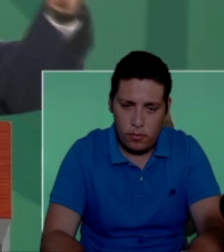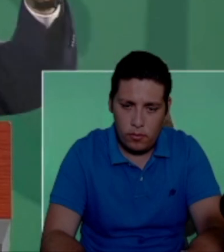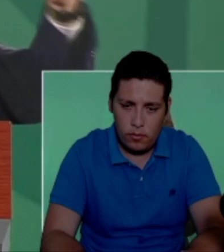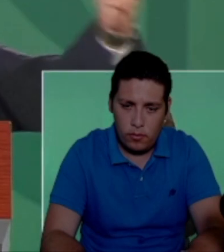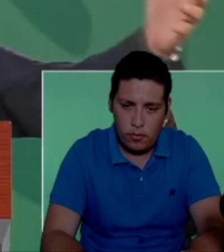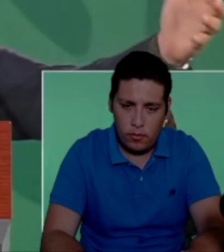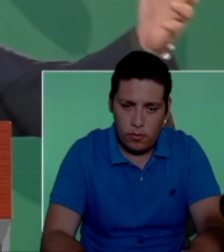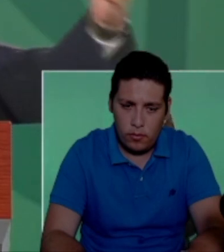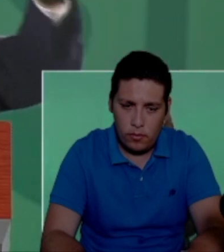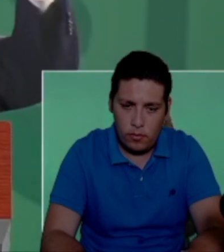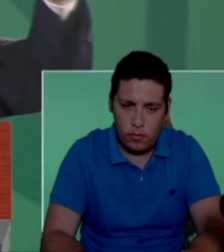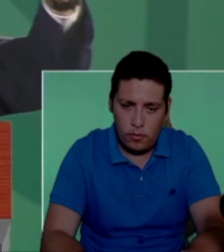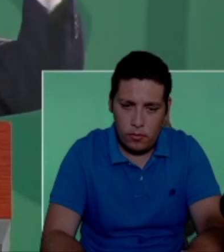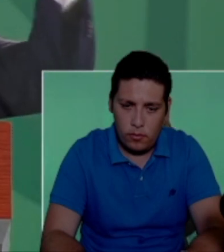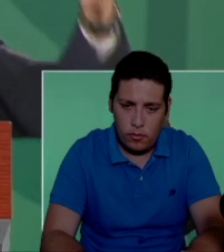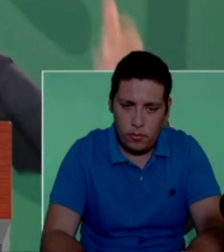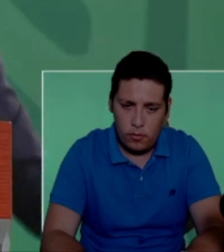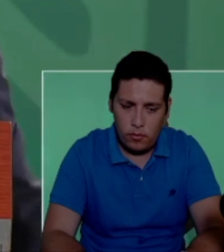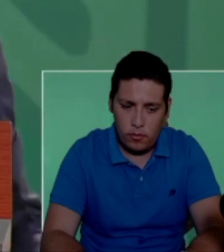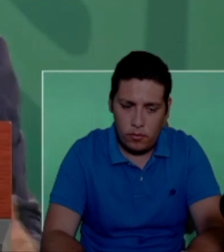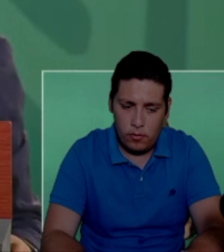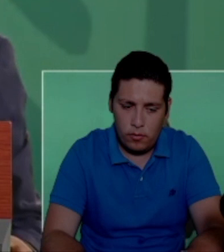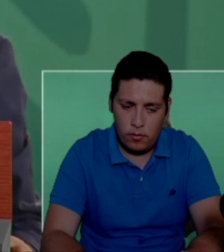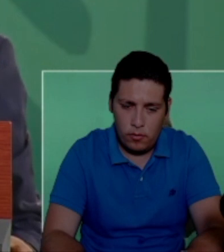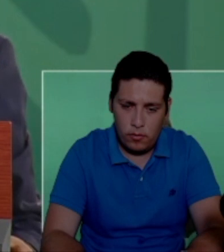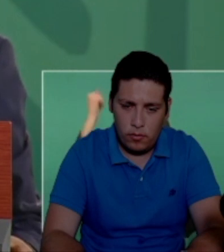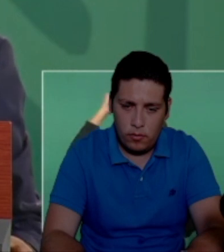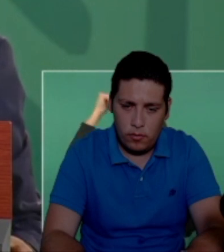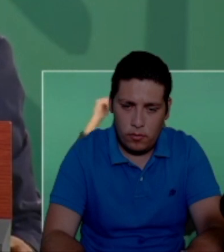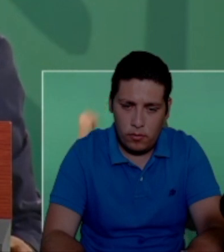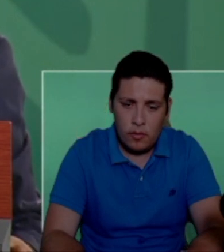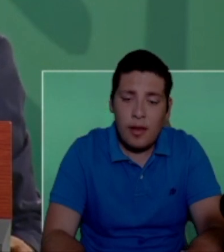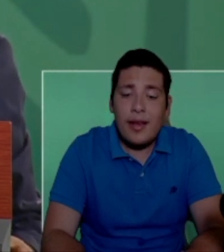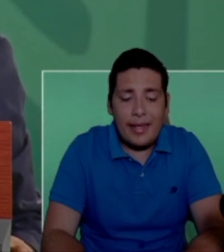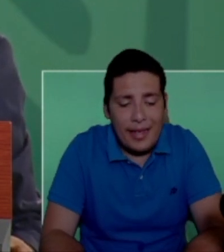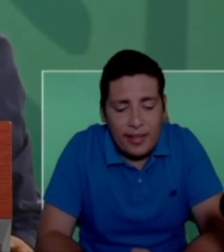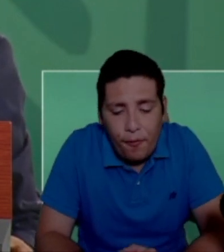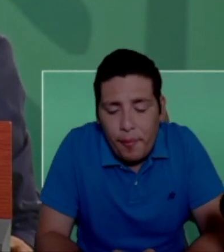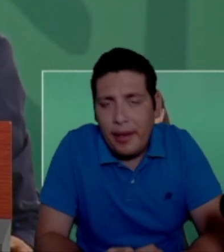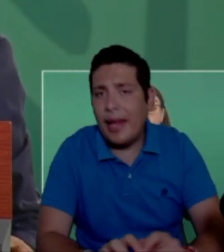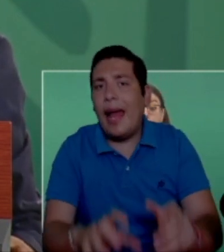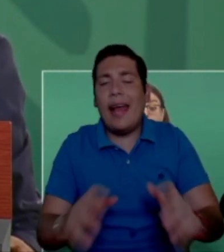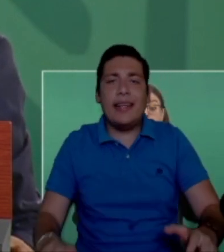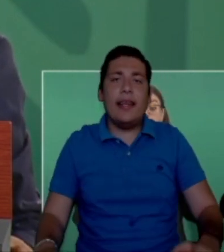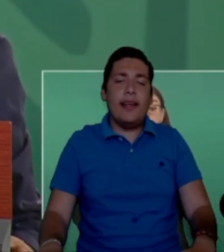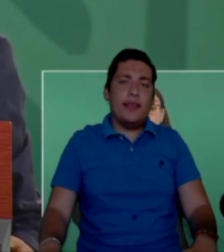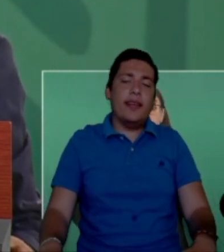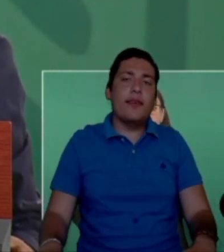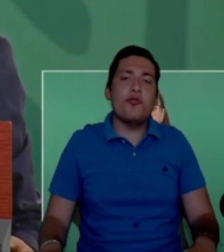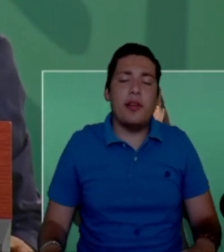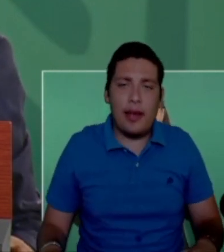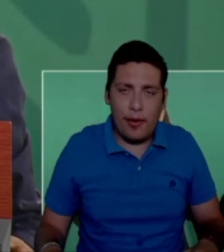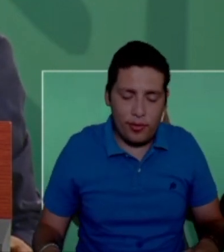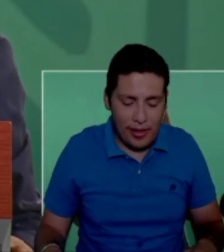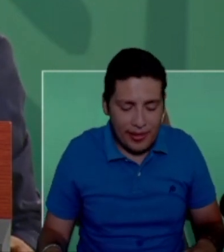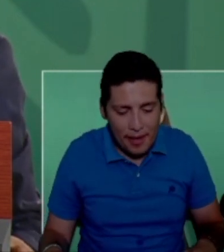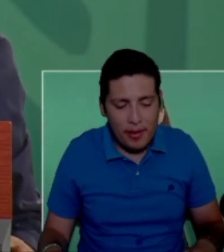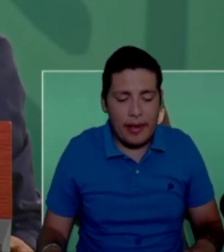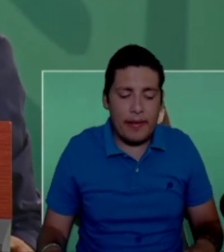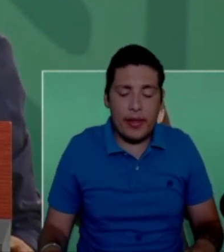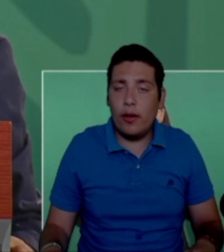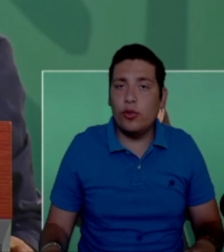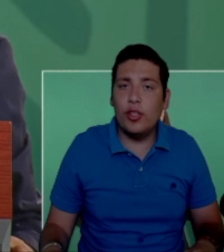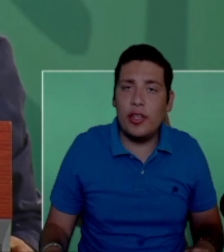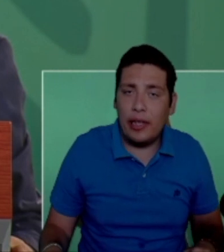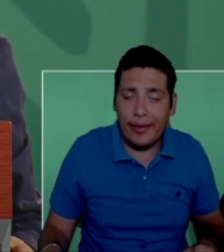de donde se estaba construyendo el aeropuerto de Texcoco. Y es que, familia, hay que ser muy claros. El